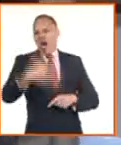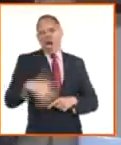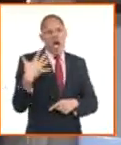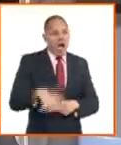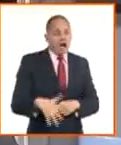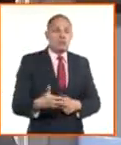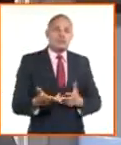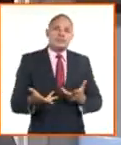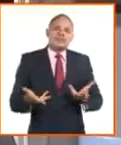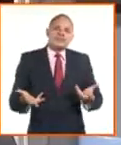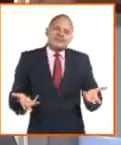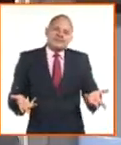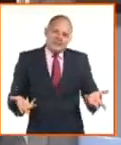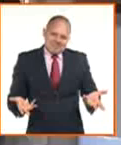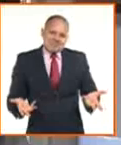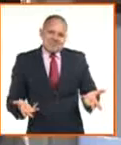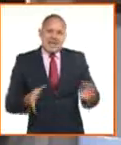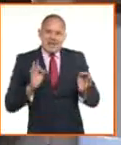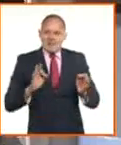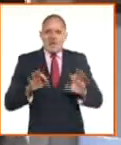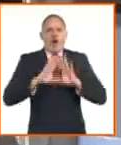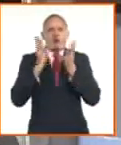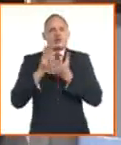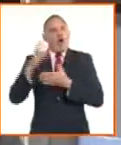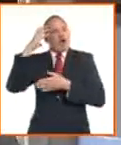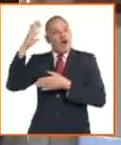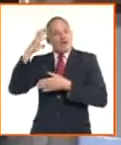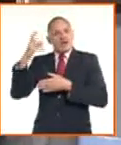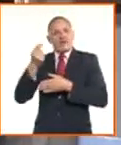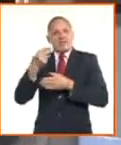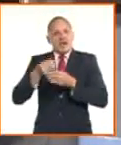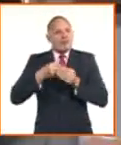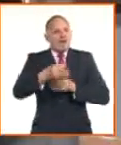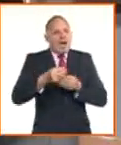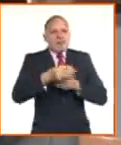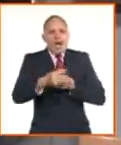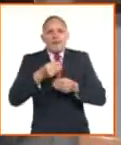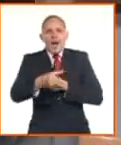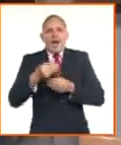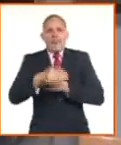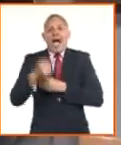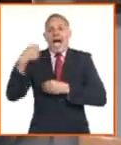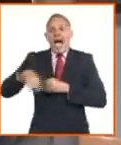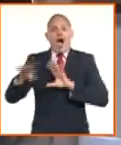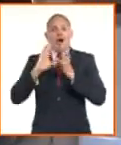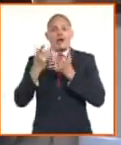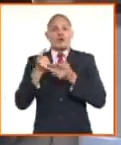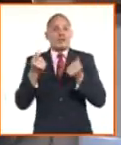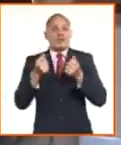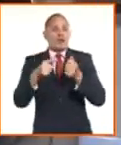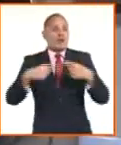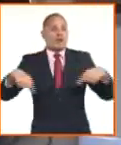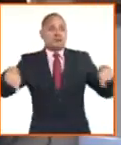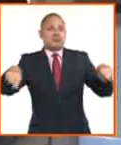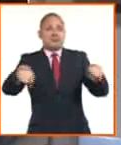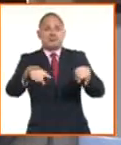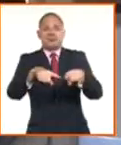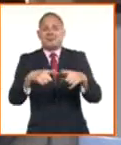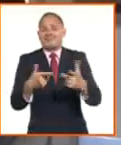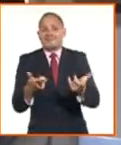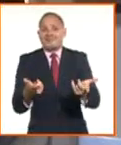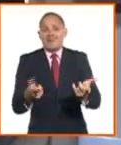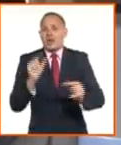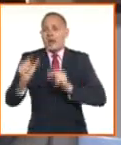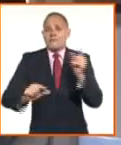productivo, no creces el nivel de oferta y por supuesto el ajuste lo hace después el precio. La demanda de las empresas. Entonces, pero bueno, siempre decimos, todo